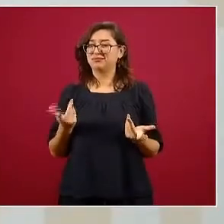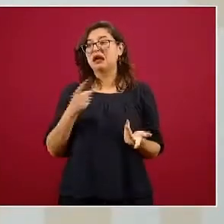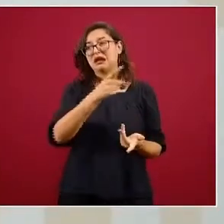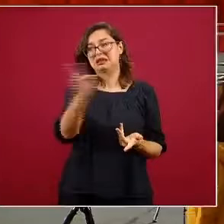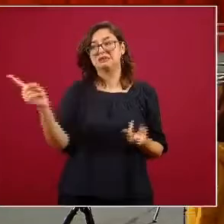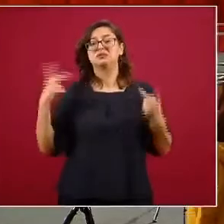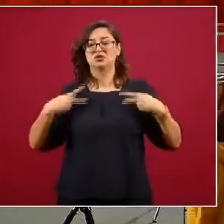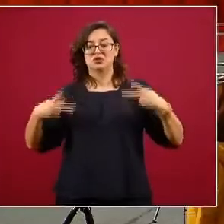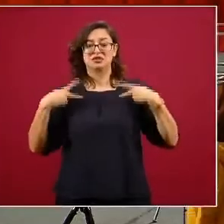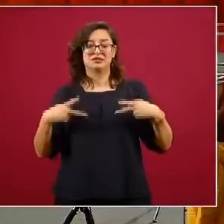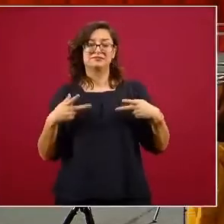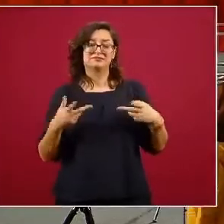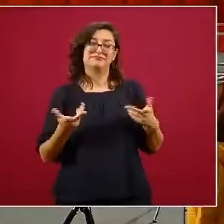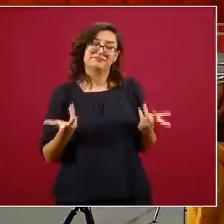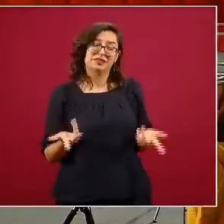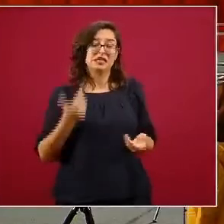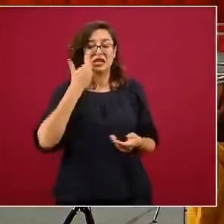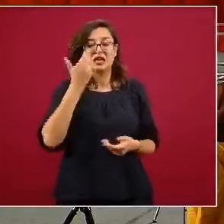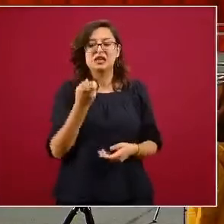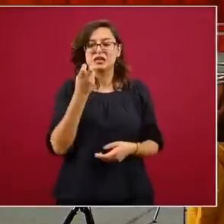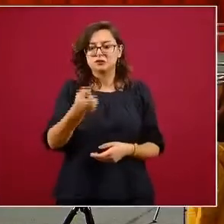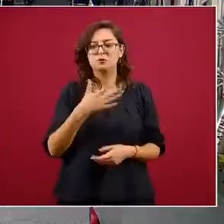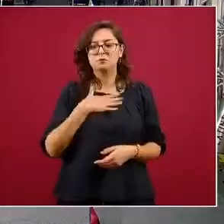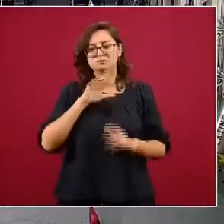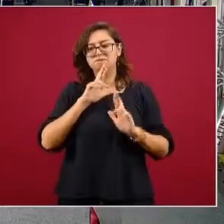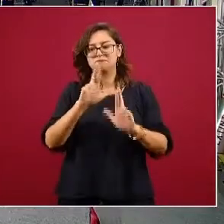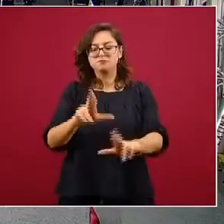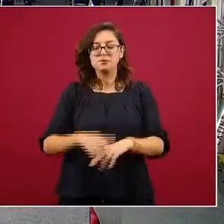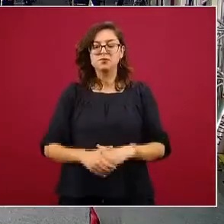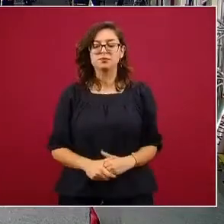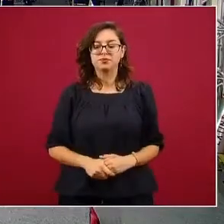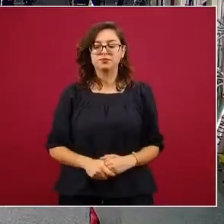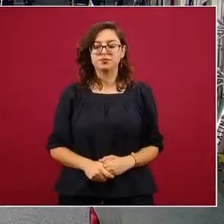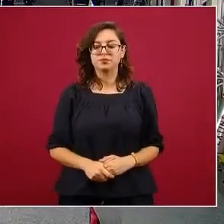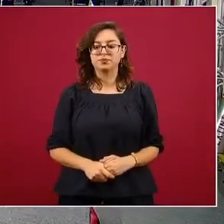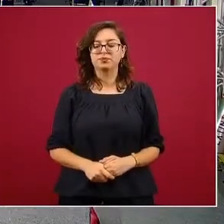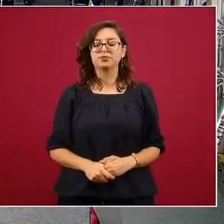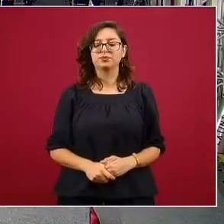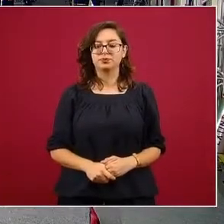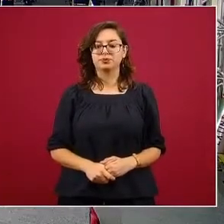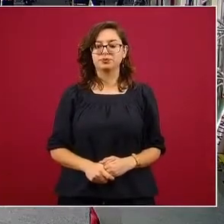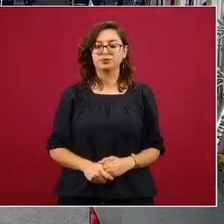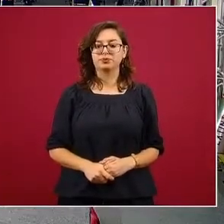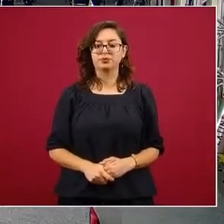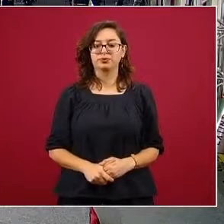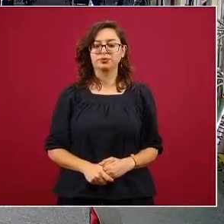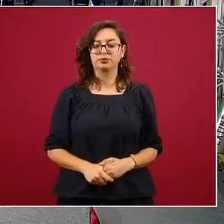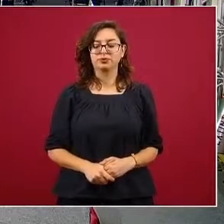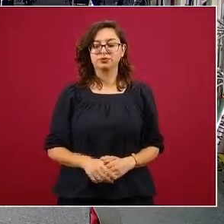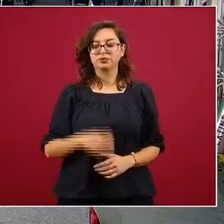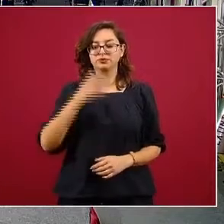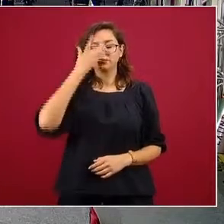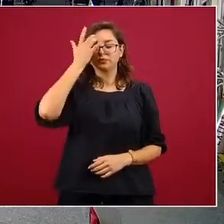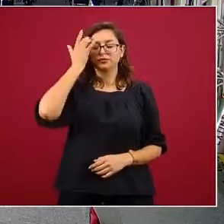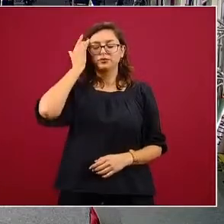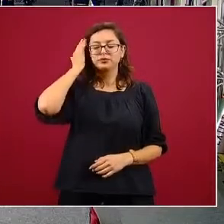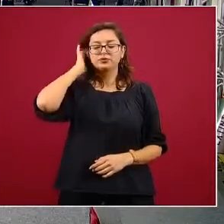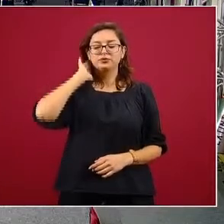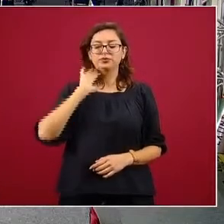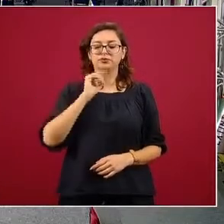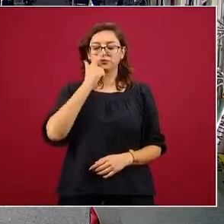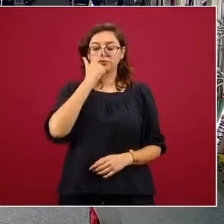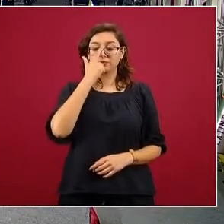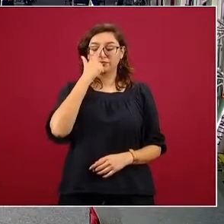todas. Esa es mi respuesta. Okay, solo para precisar, con gusto. Con toda esta explicación